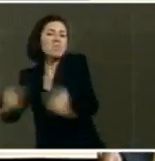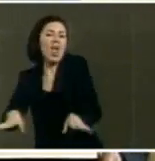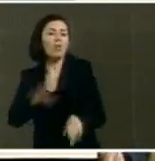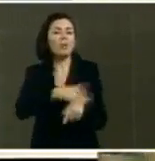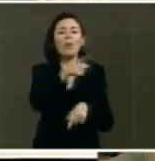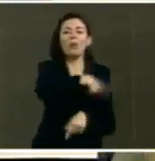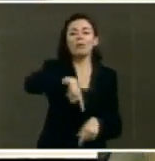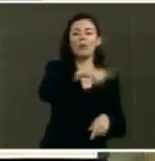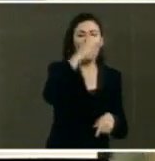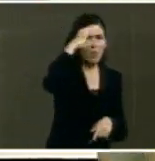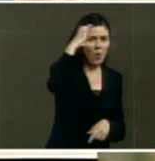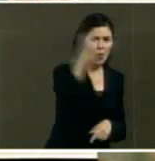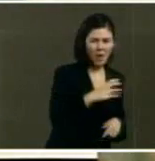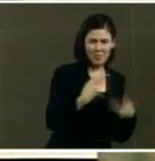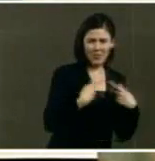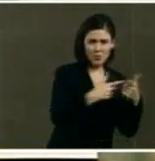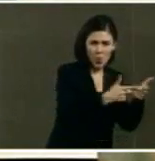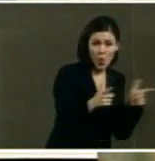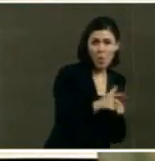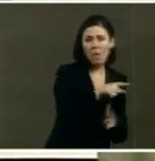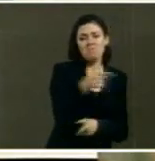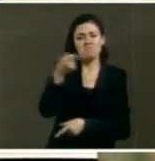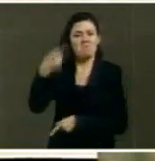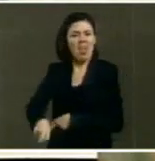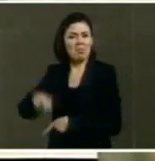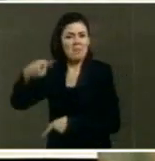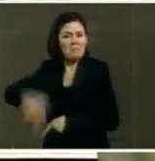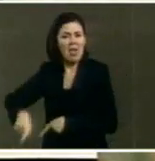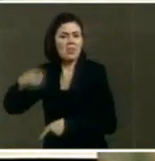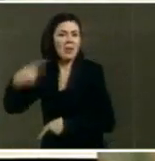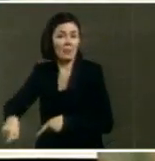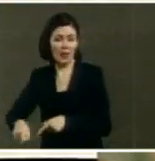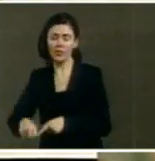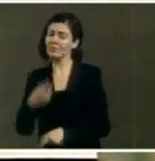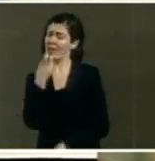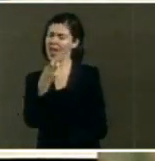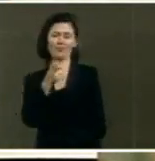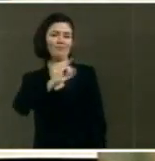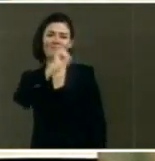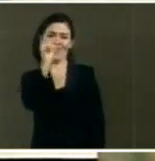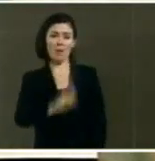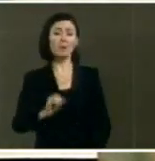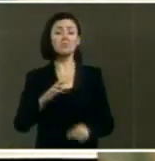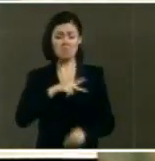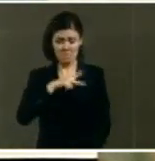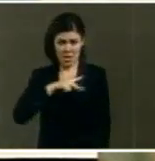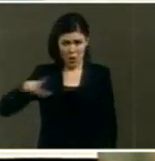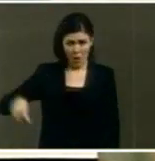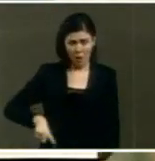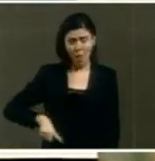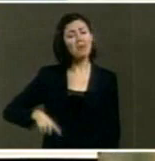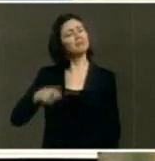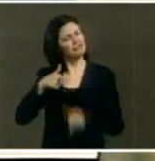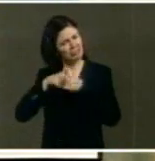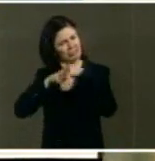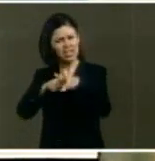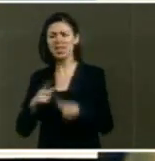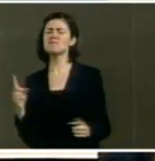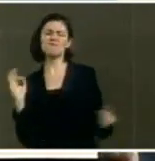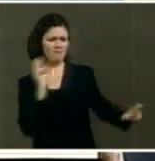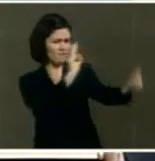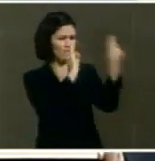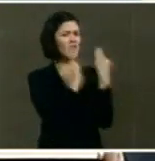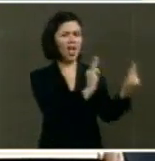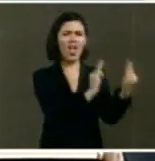ocurrirá, no mientras se le siga haciendo frente con firmeza, y en lo cual mi gobierno está y estará